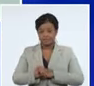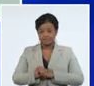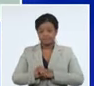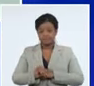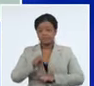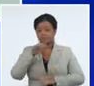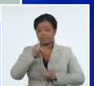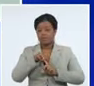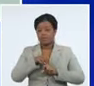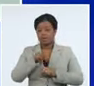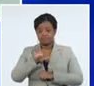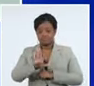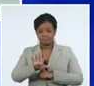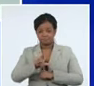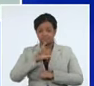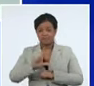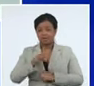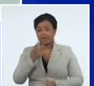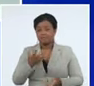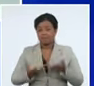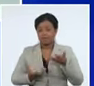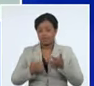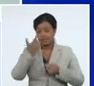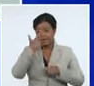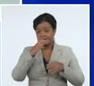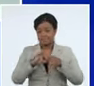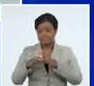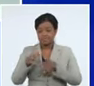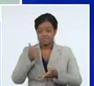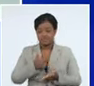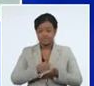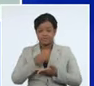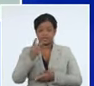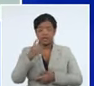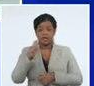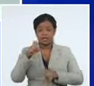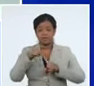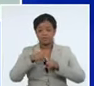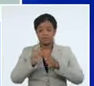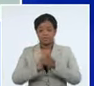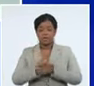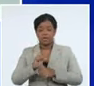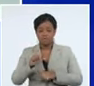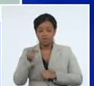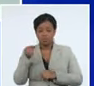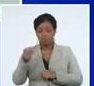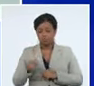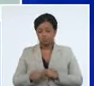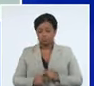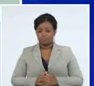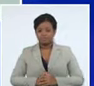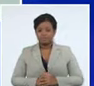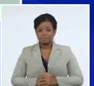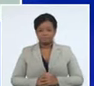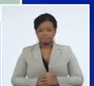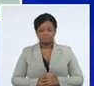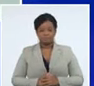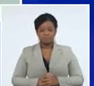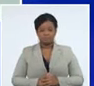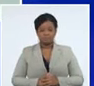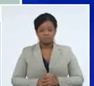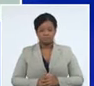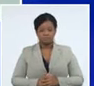5, Candelaria y Artemisa 3, y Caimito y Mariel un caso autóctono. La capital